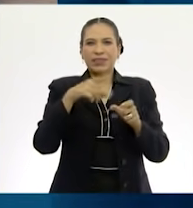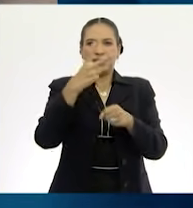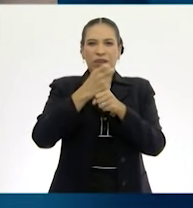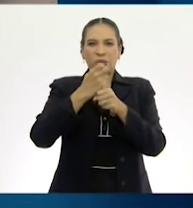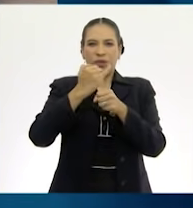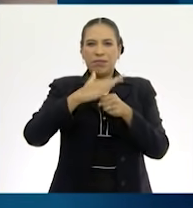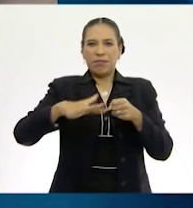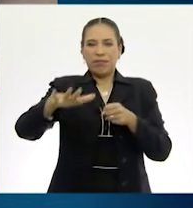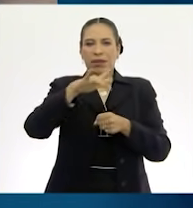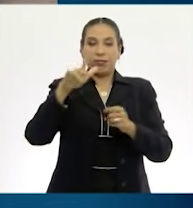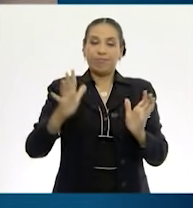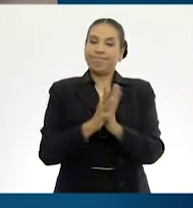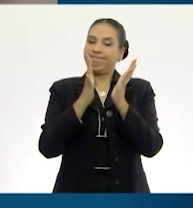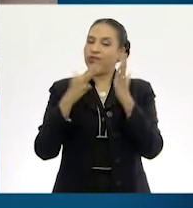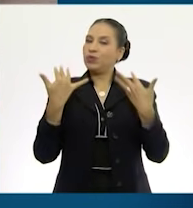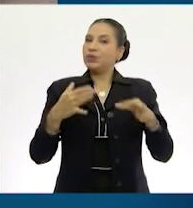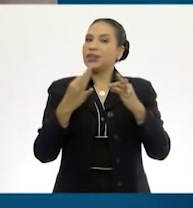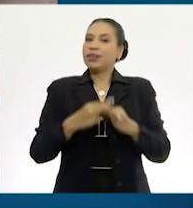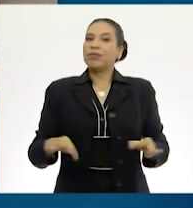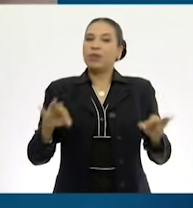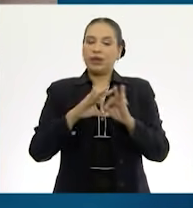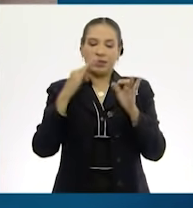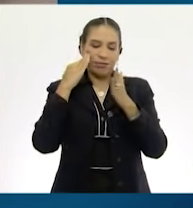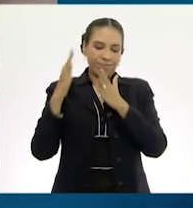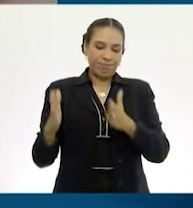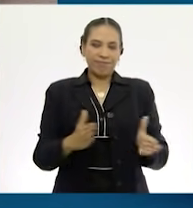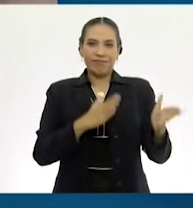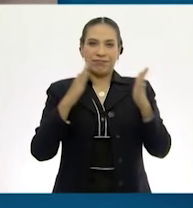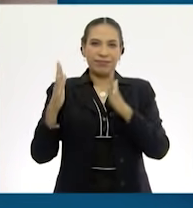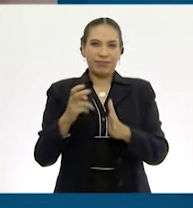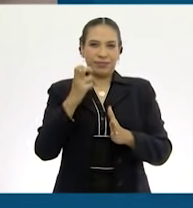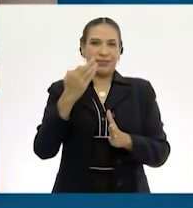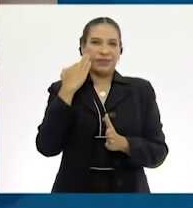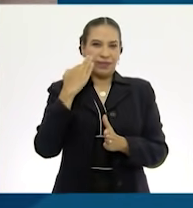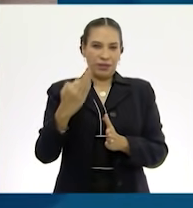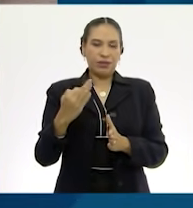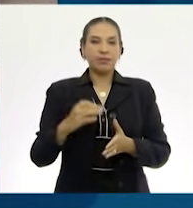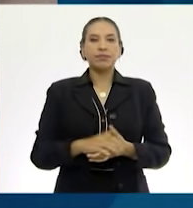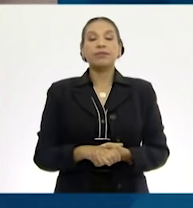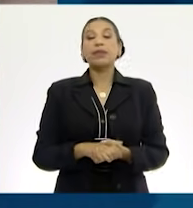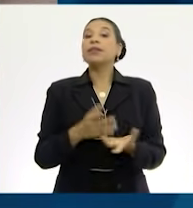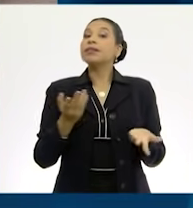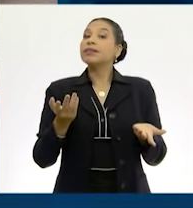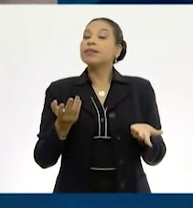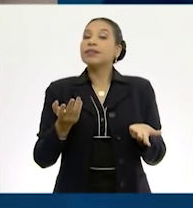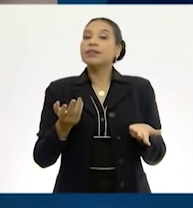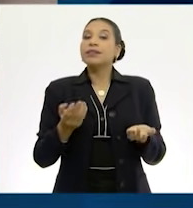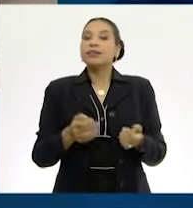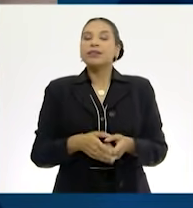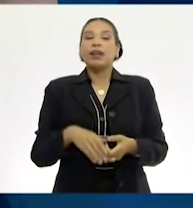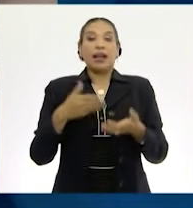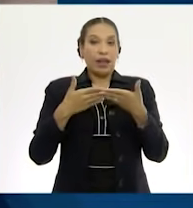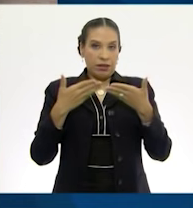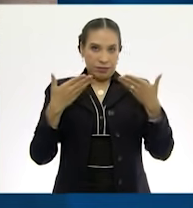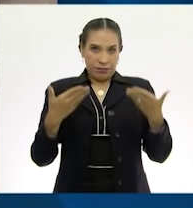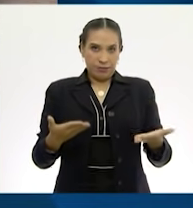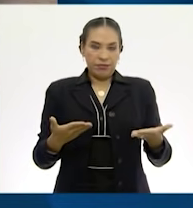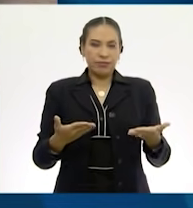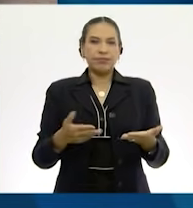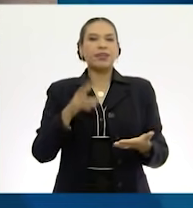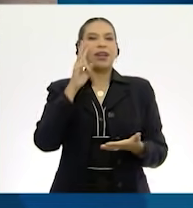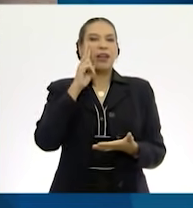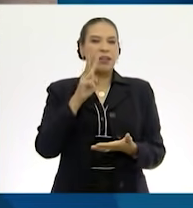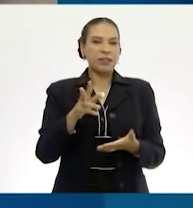participación de ellos fue muy importante en una etapa de este periodo. Pero bueno, por ahora ya